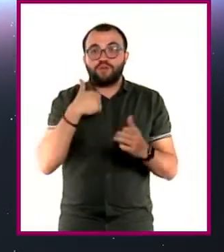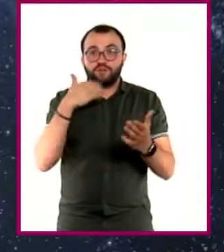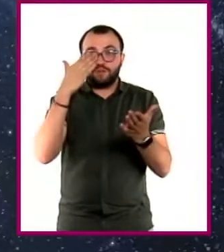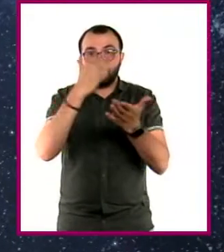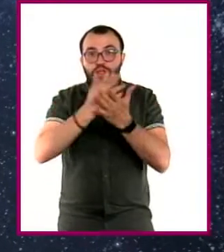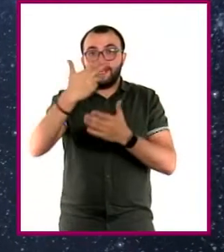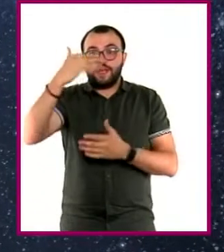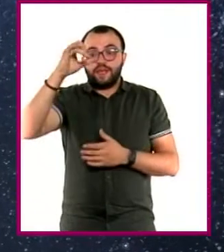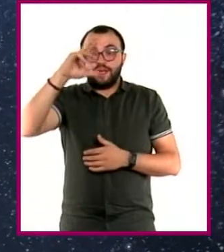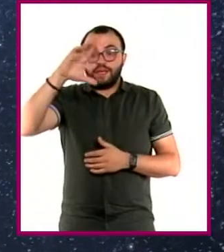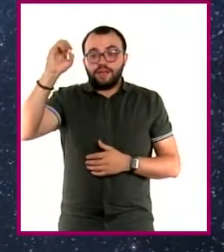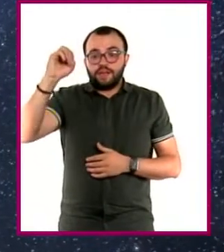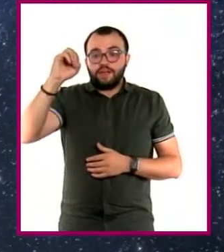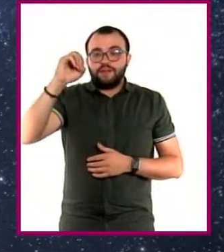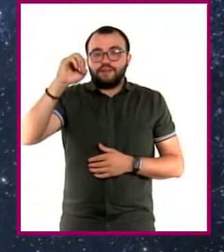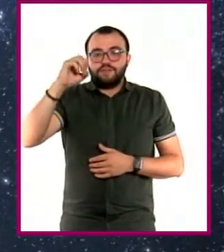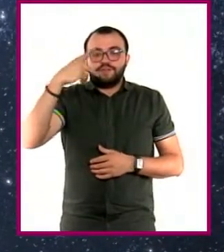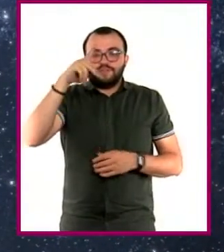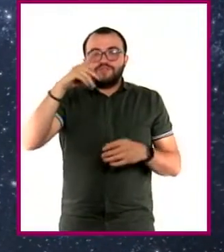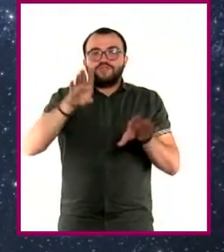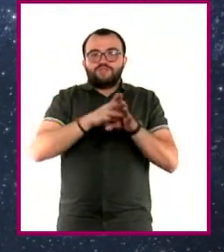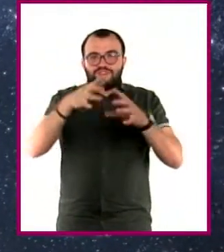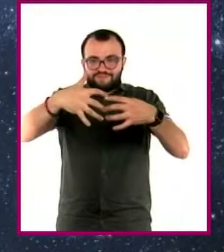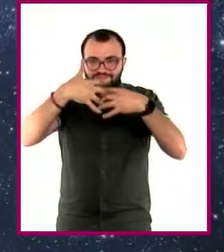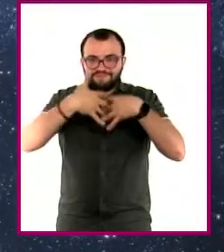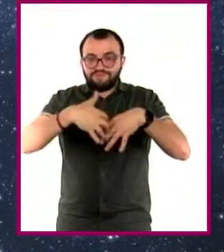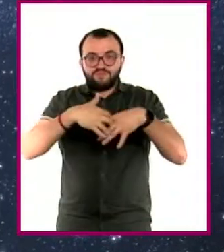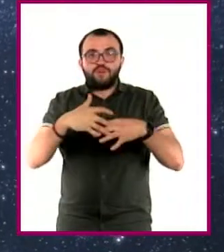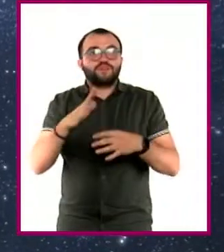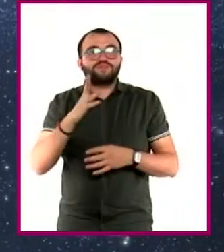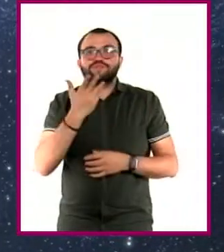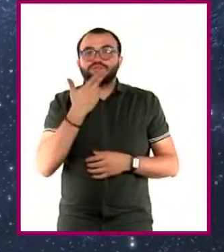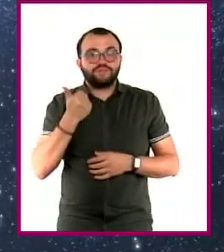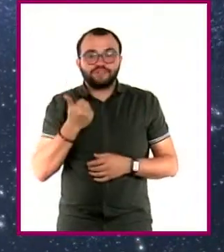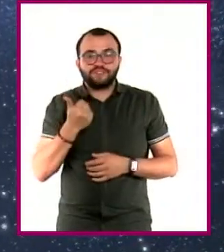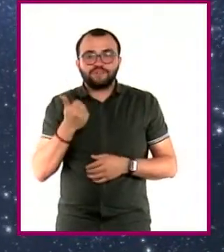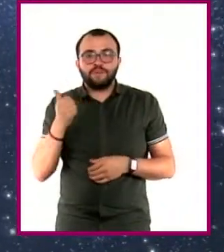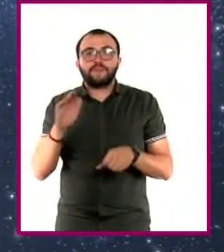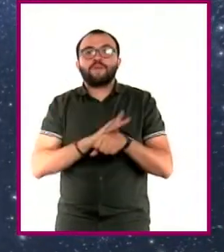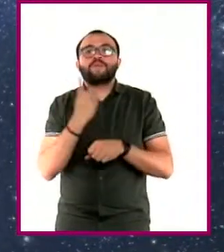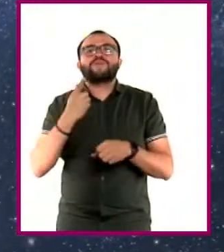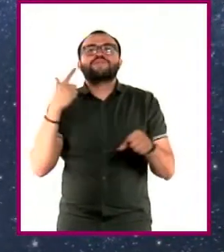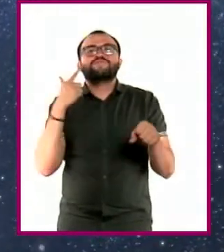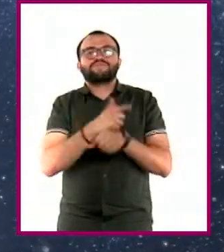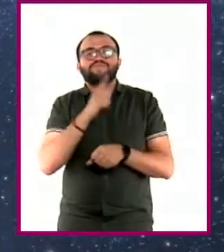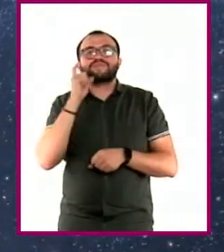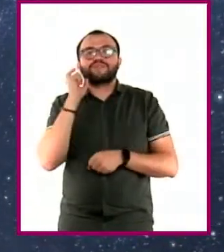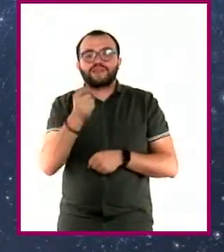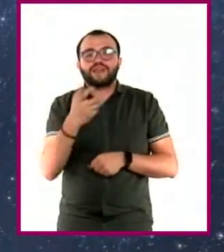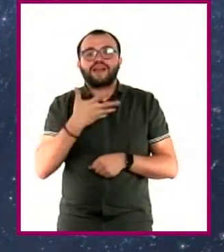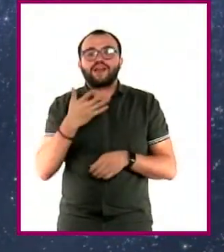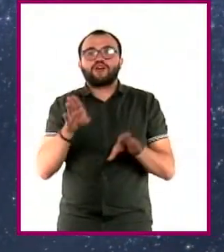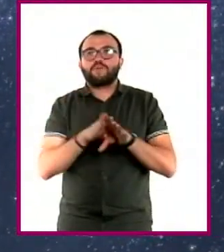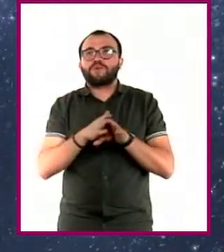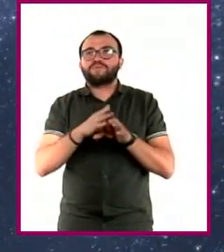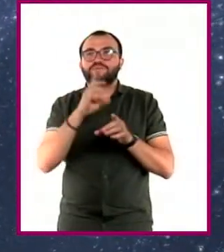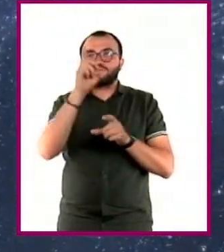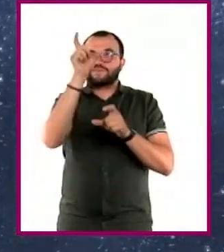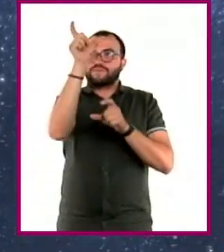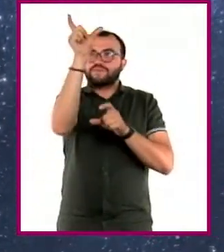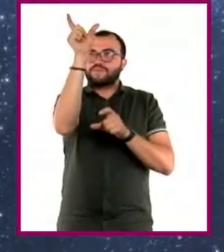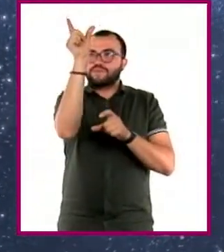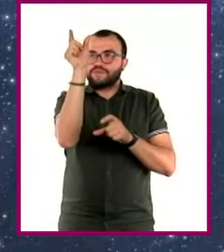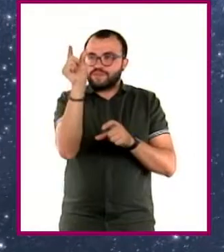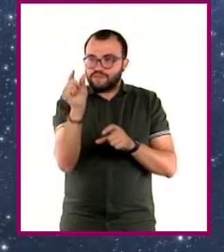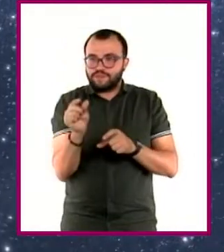hierro, el caldero estelar deja de funcionar adecuadamente porque nos encontramos con una especie de cuello de botella para los